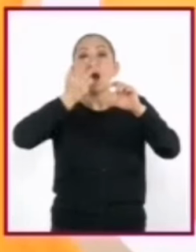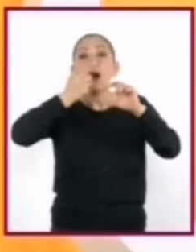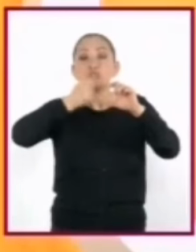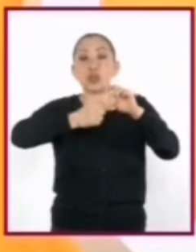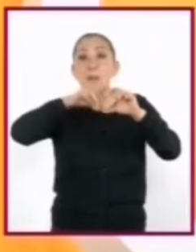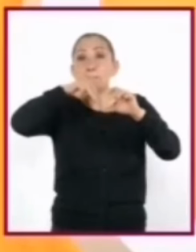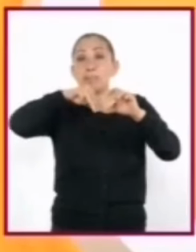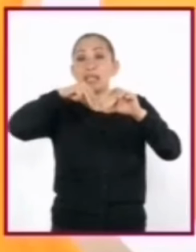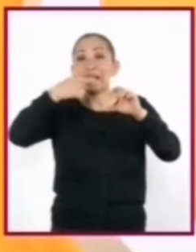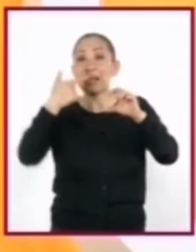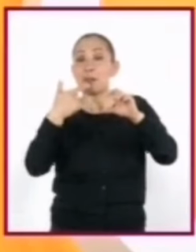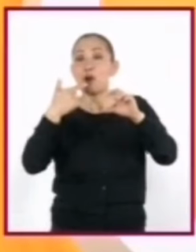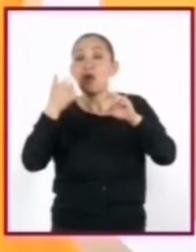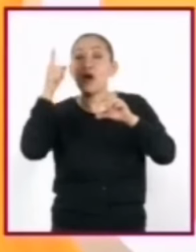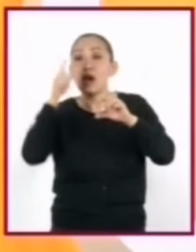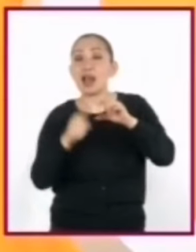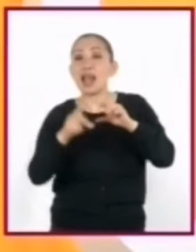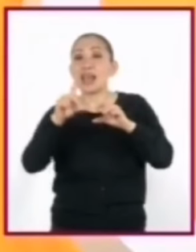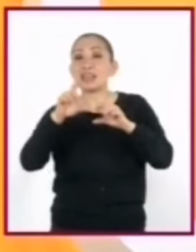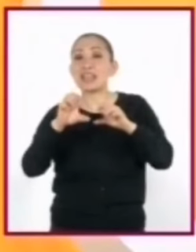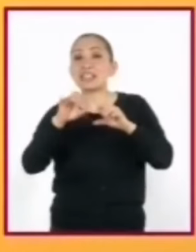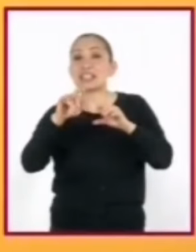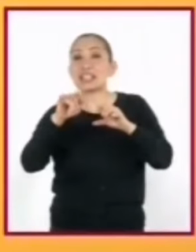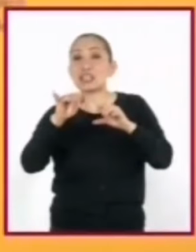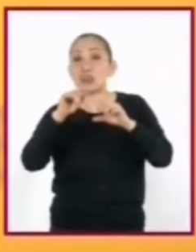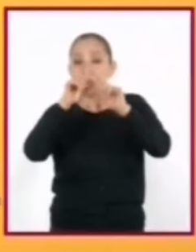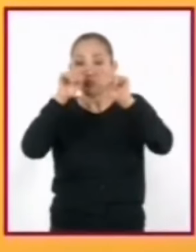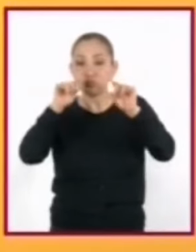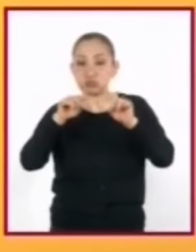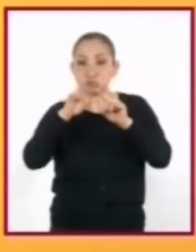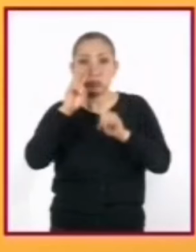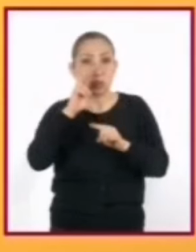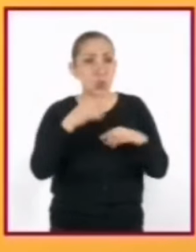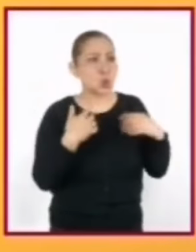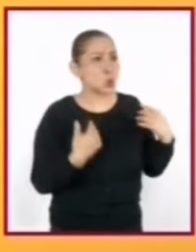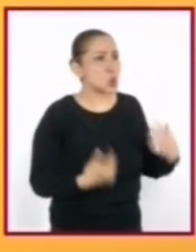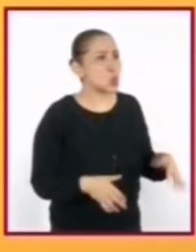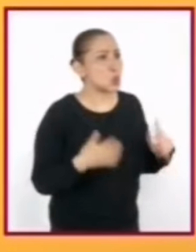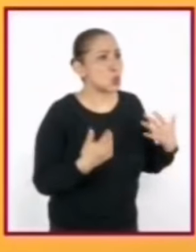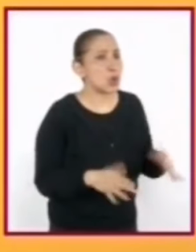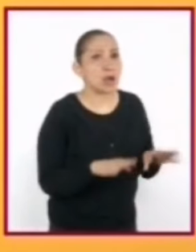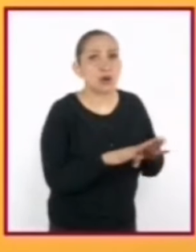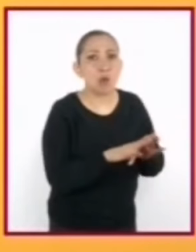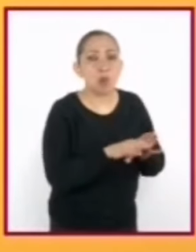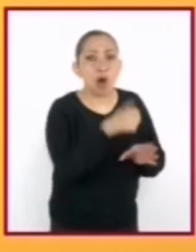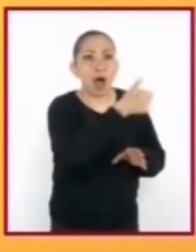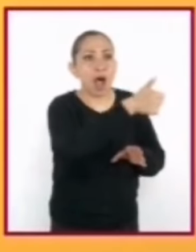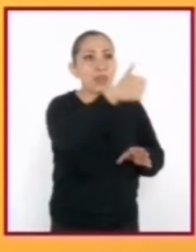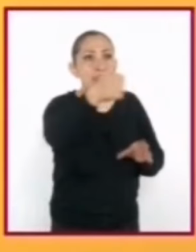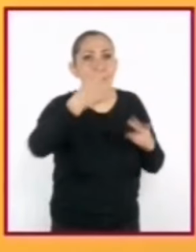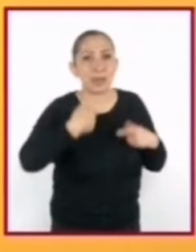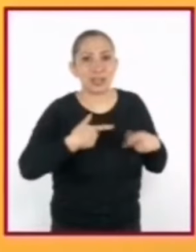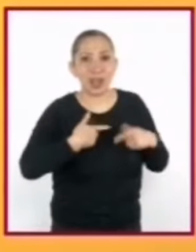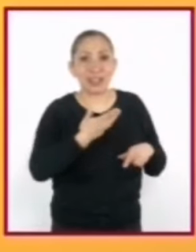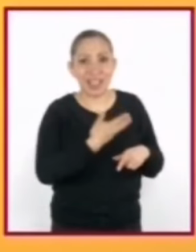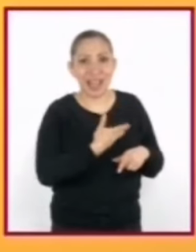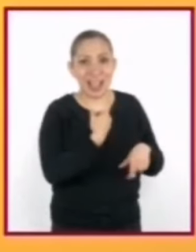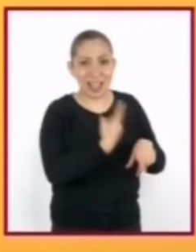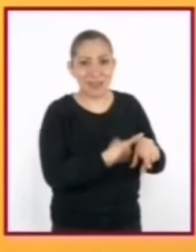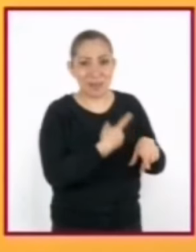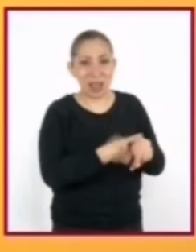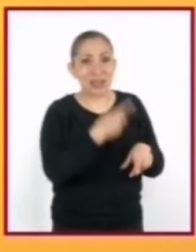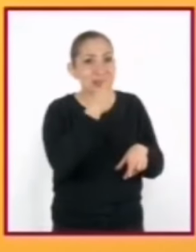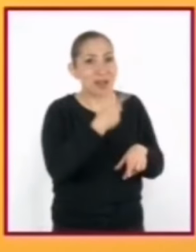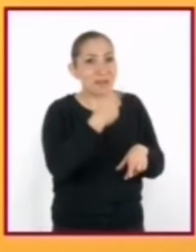en miligramos por decilitro en una pantalla. ¡Qué impresionante! Es como si cada persona que tiene este